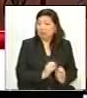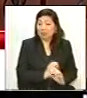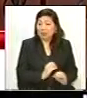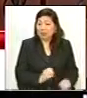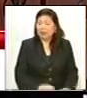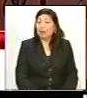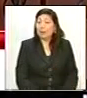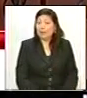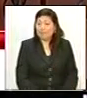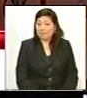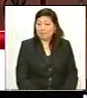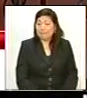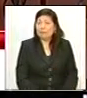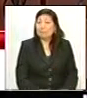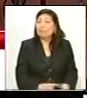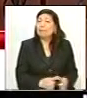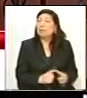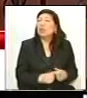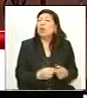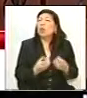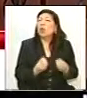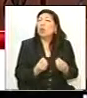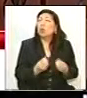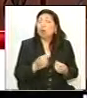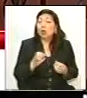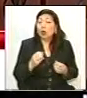los montos. Entonces, ¿cómo es que la